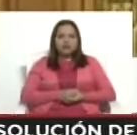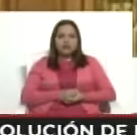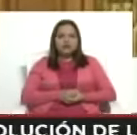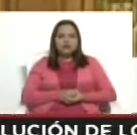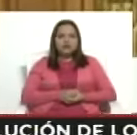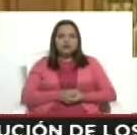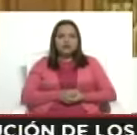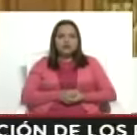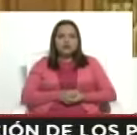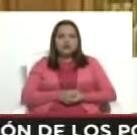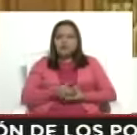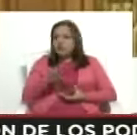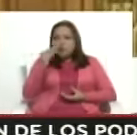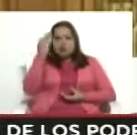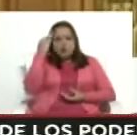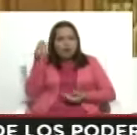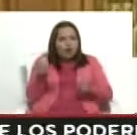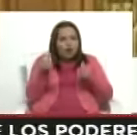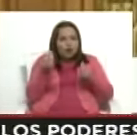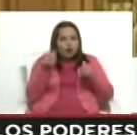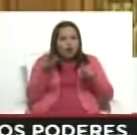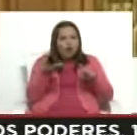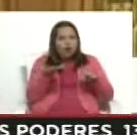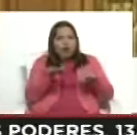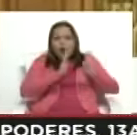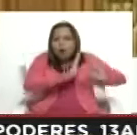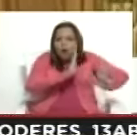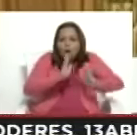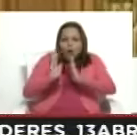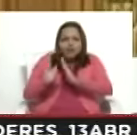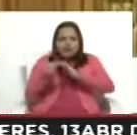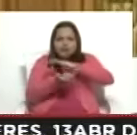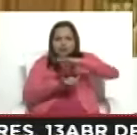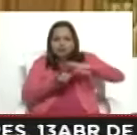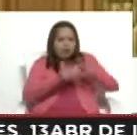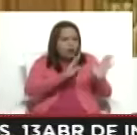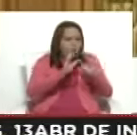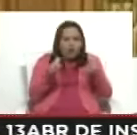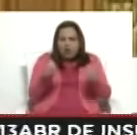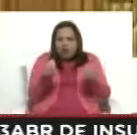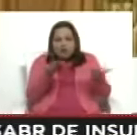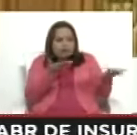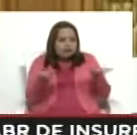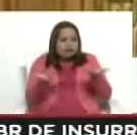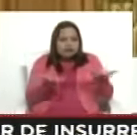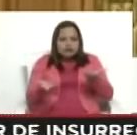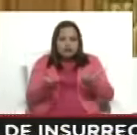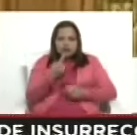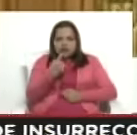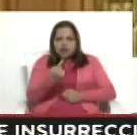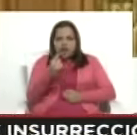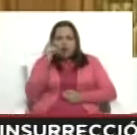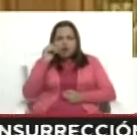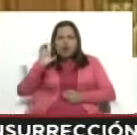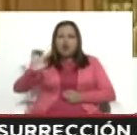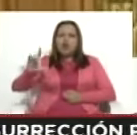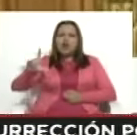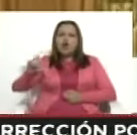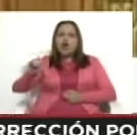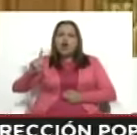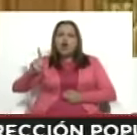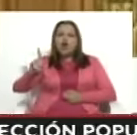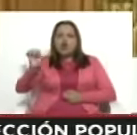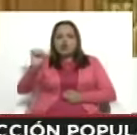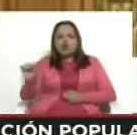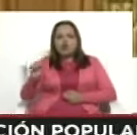Entonces no hallamos qué hacer desde el punto de vista institucional. Y dice Clodosvaldo. Clodosvaldo es